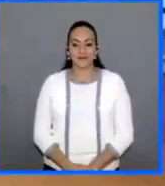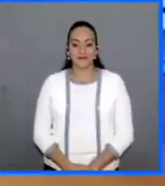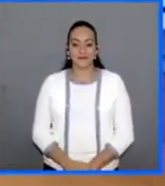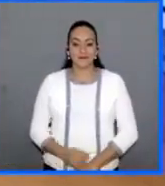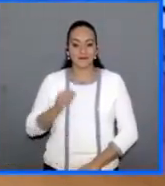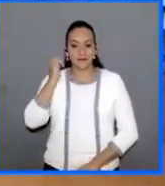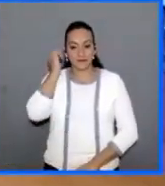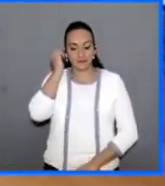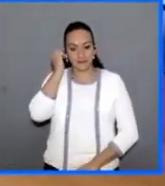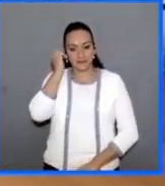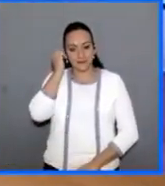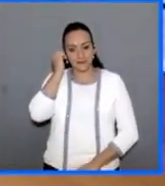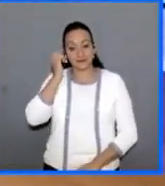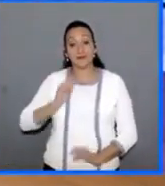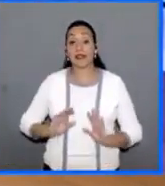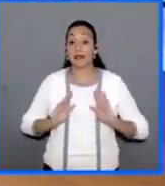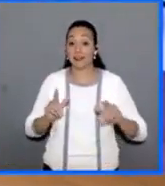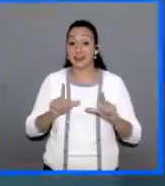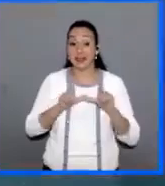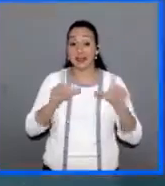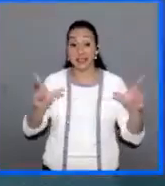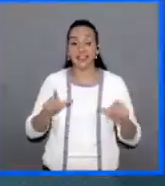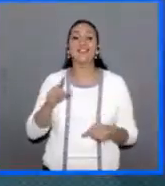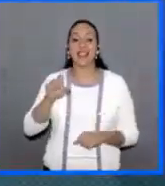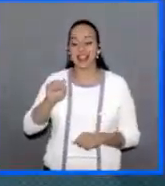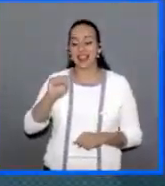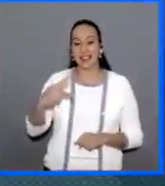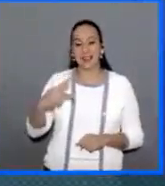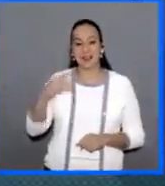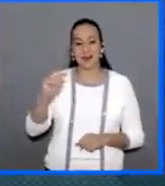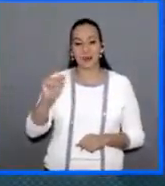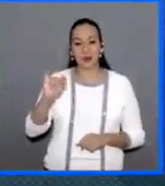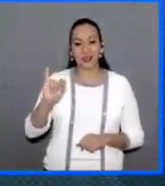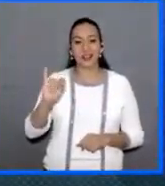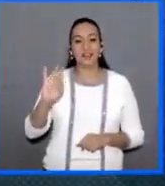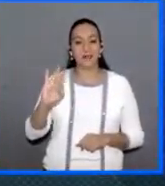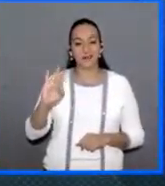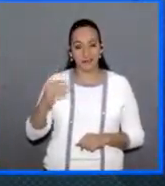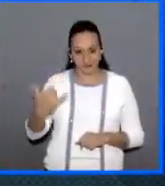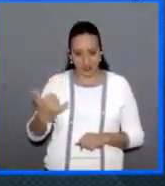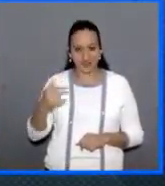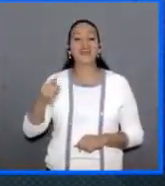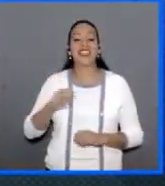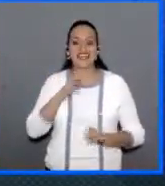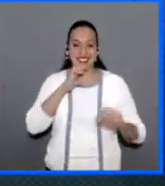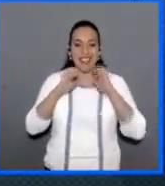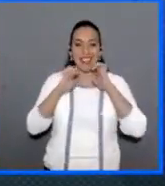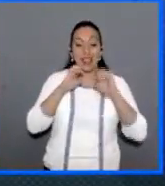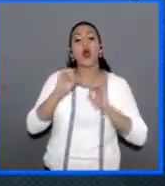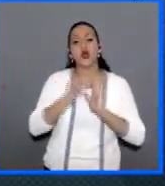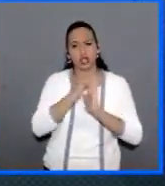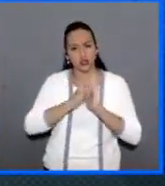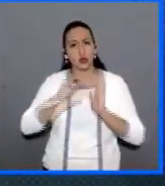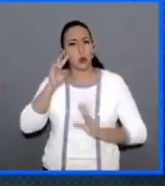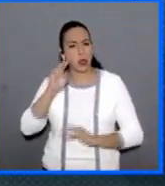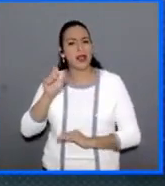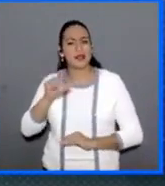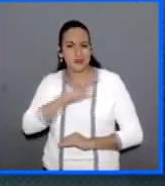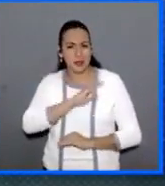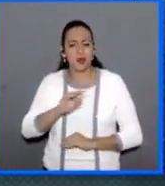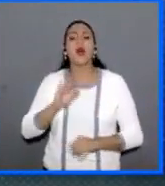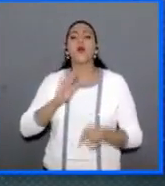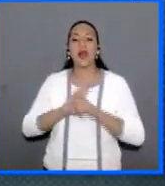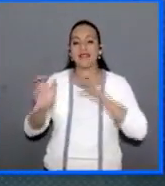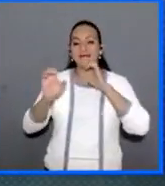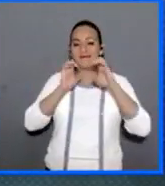Ya está disponible en Spotify y YouTube el nuevo y último episodio de la cuarta temporada del podcast del Consejo de la Judicatura